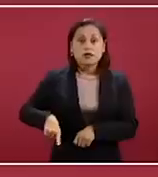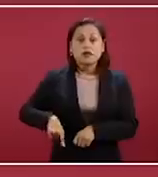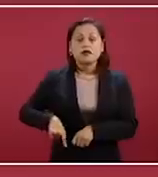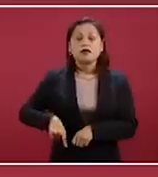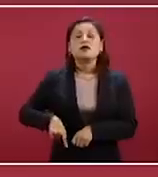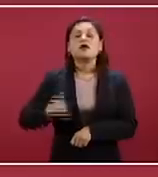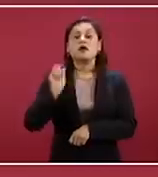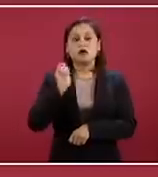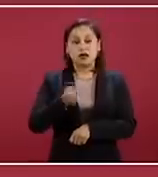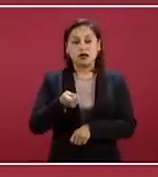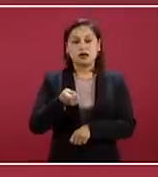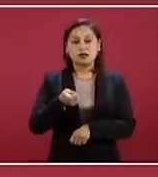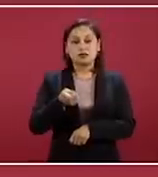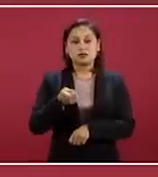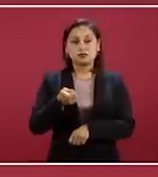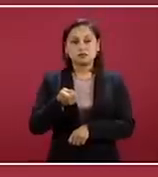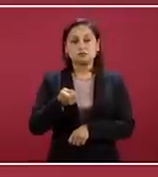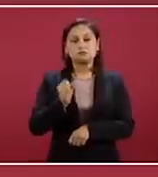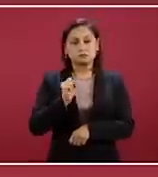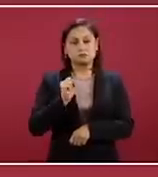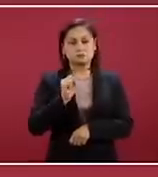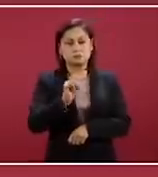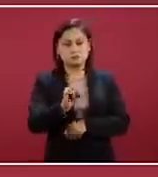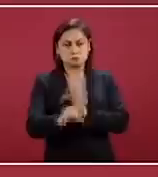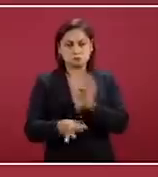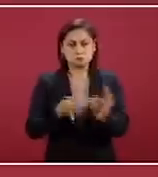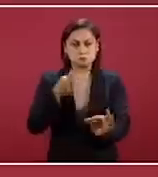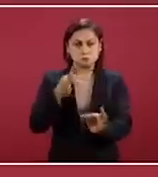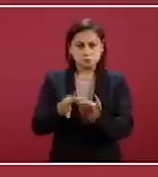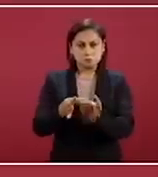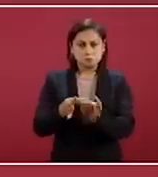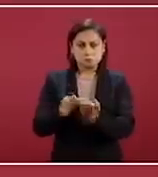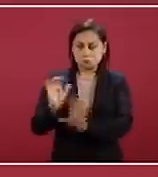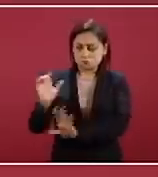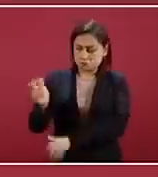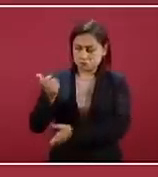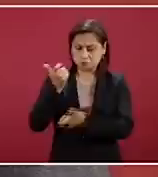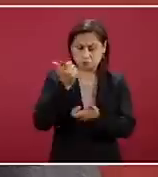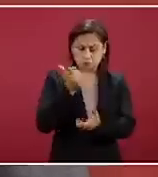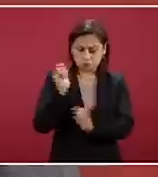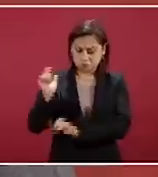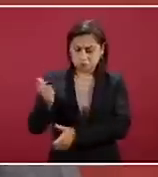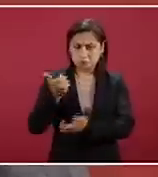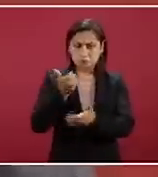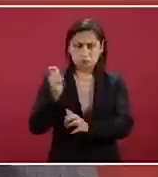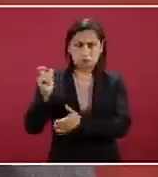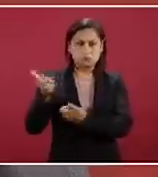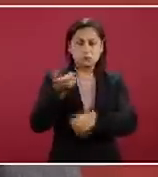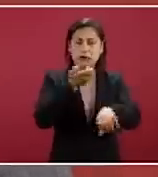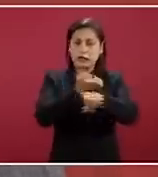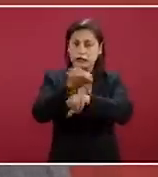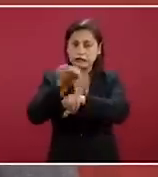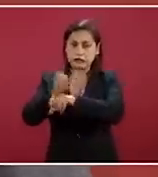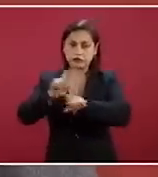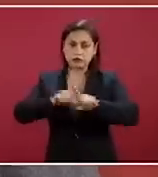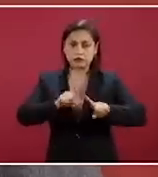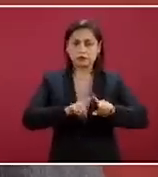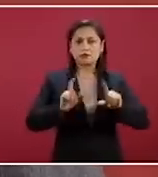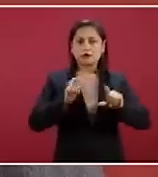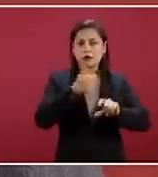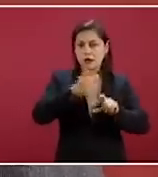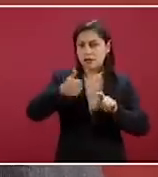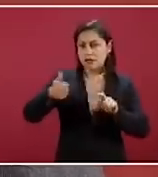entregar las participaciones que corresponden a los estados y a los municipios.